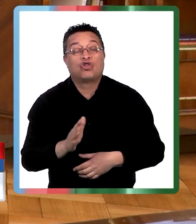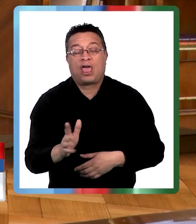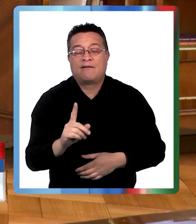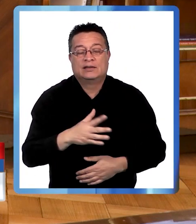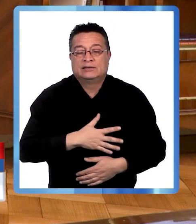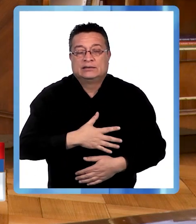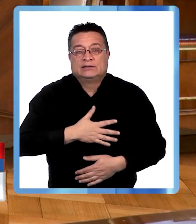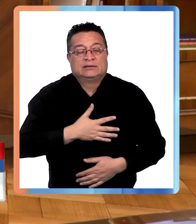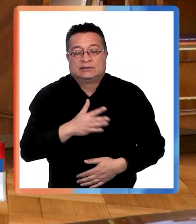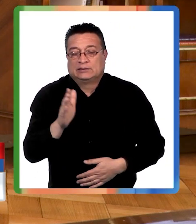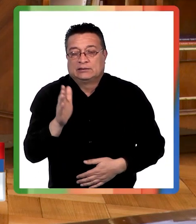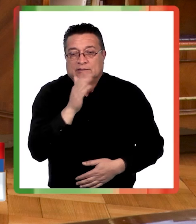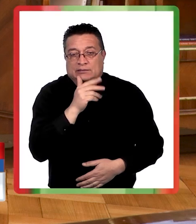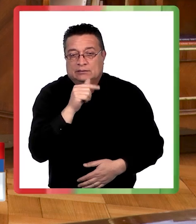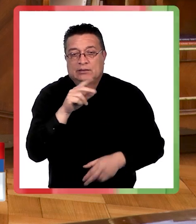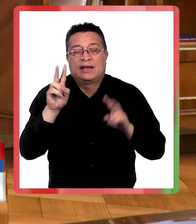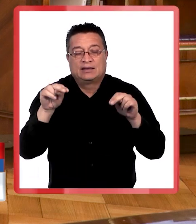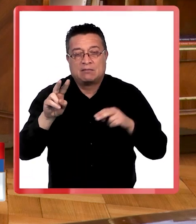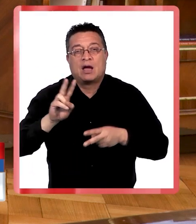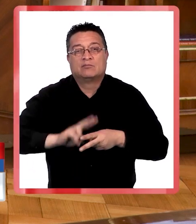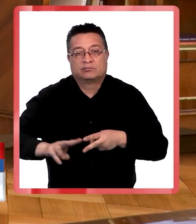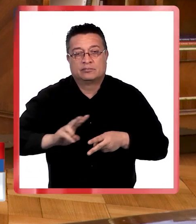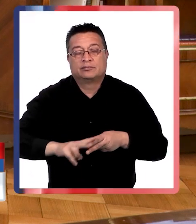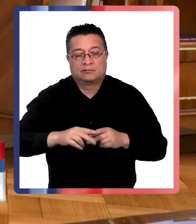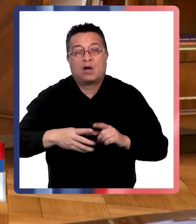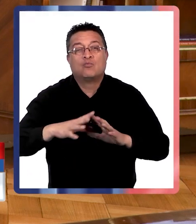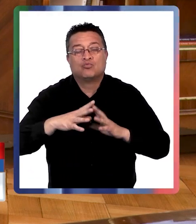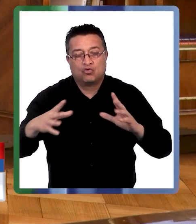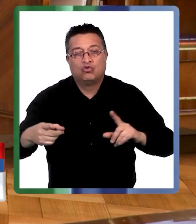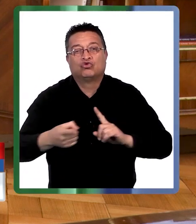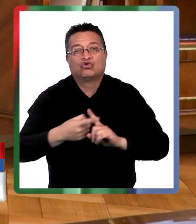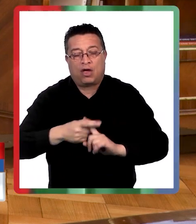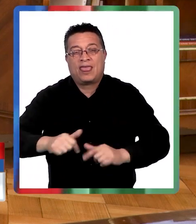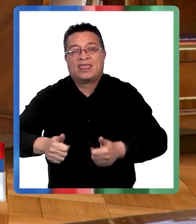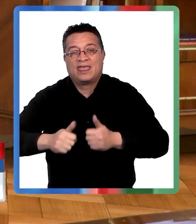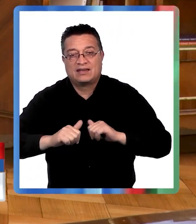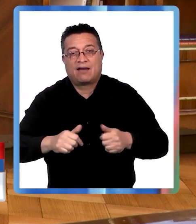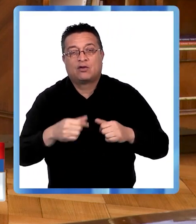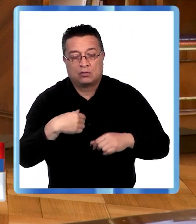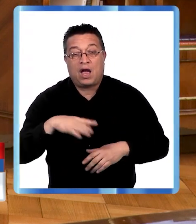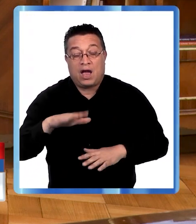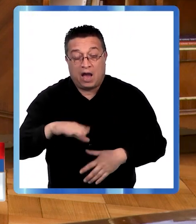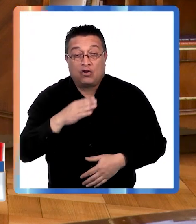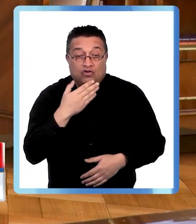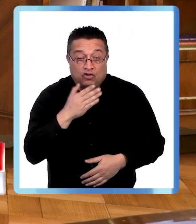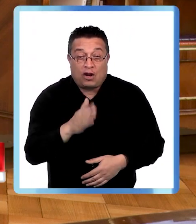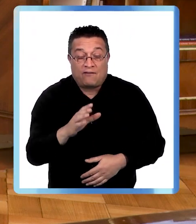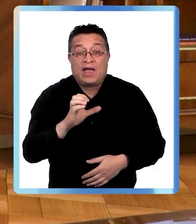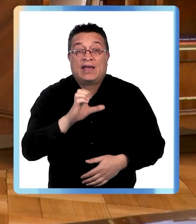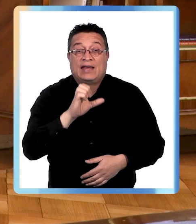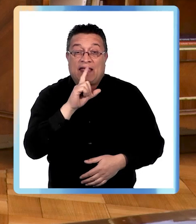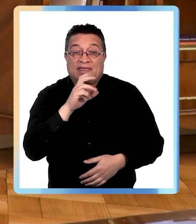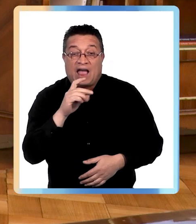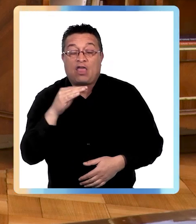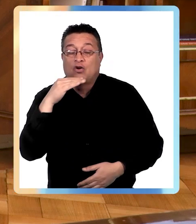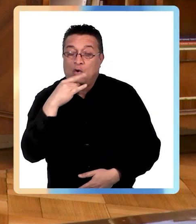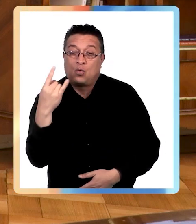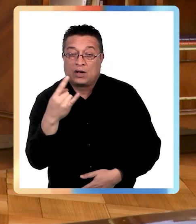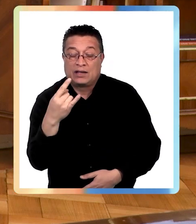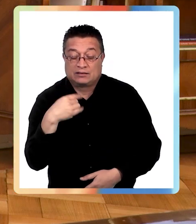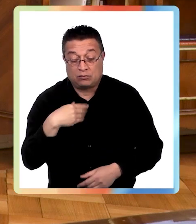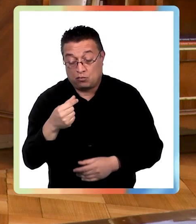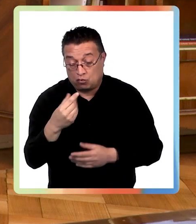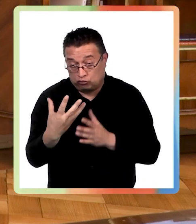nos sentimos en lo más mínimo que sea un tema resuelto, hay muchos desafíos y todavía tenemos estado de emergencia en realidad y no pensamos retirarlo en el corto